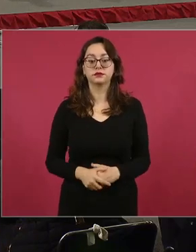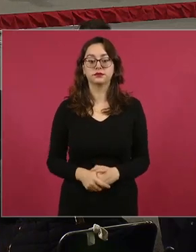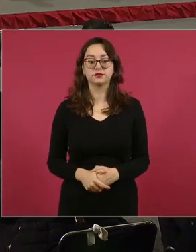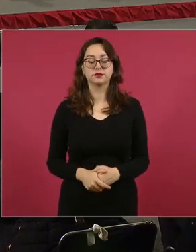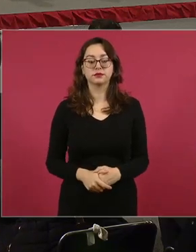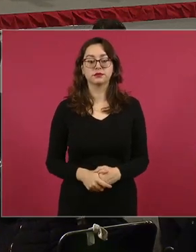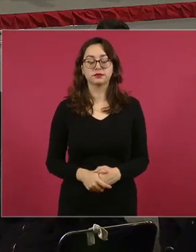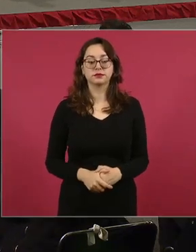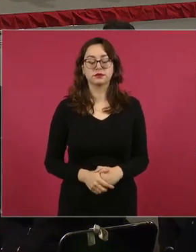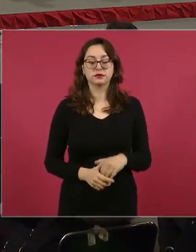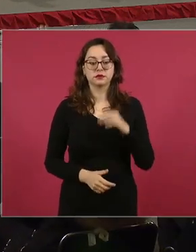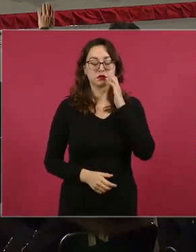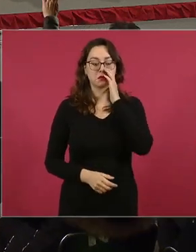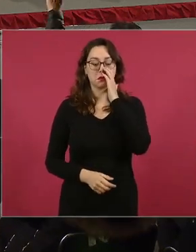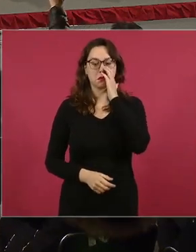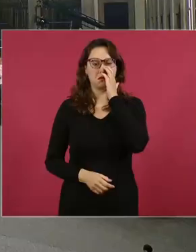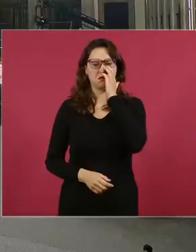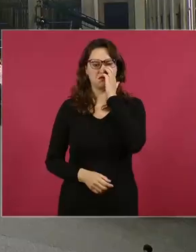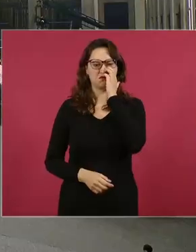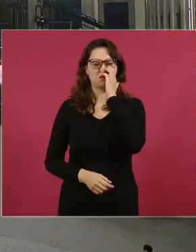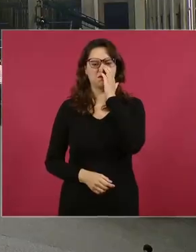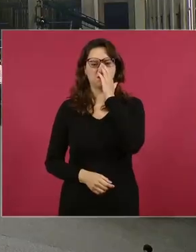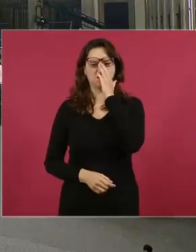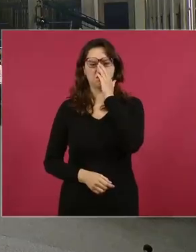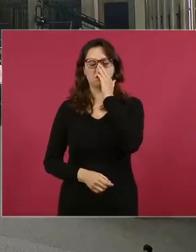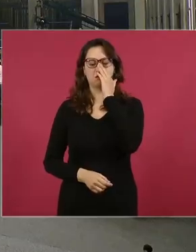Pues ya se concluyó.